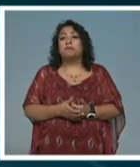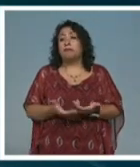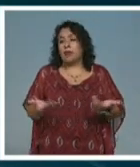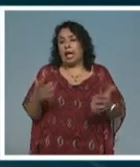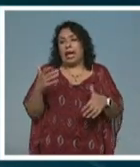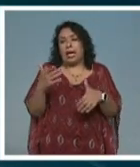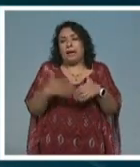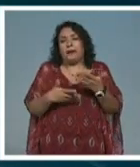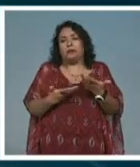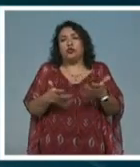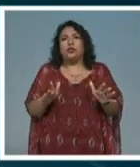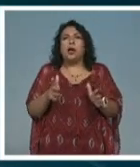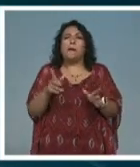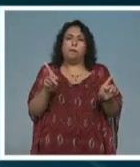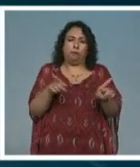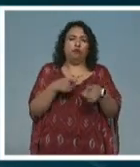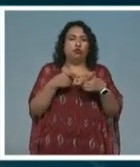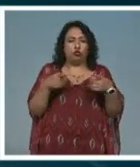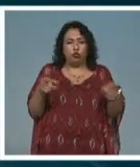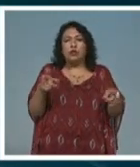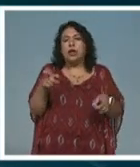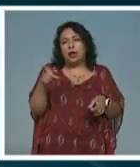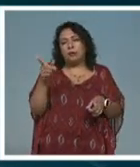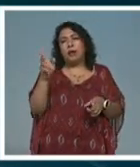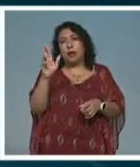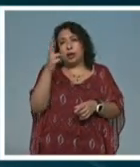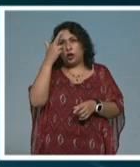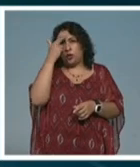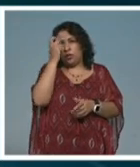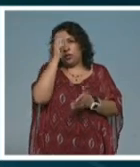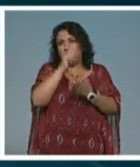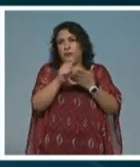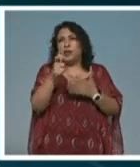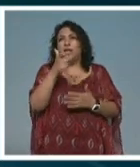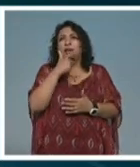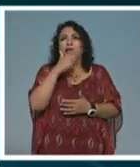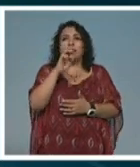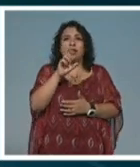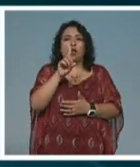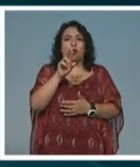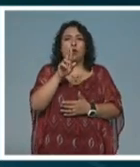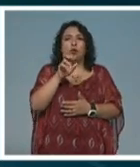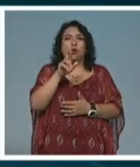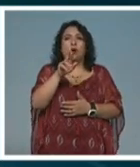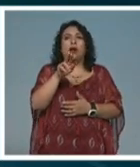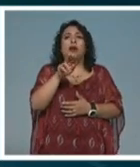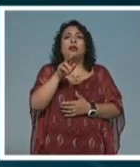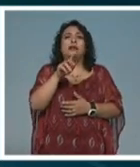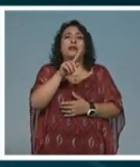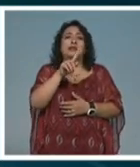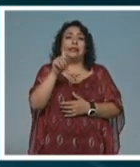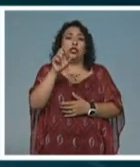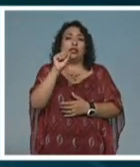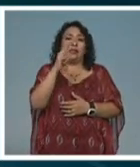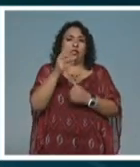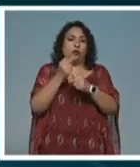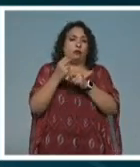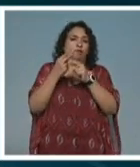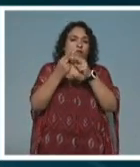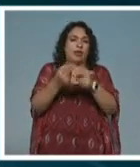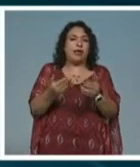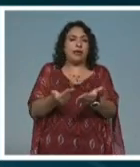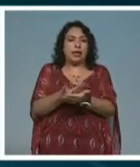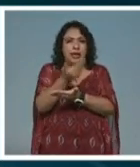Bueno, nos vamos a despedir con un poquito de música. ¿Qué les parece? Vamos a recordar al compositor inglés Edward Elgar a 165 años de